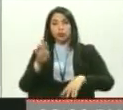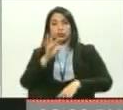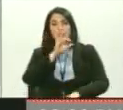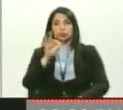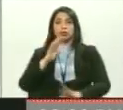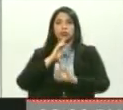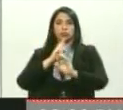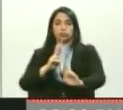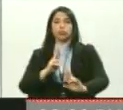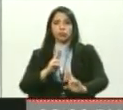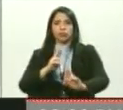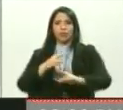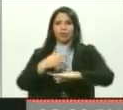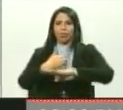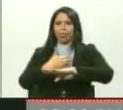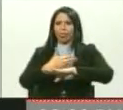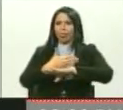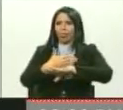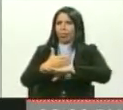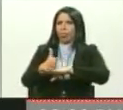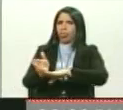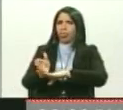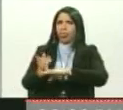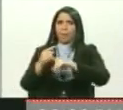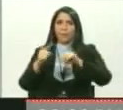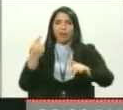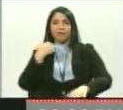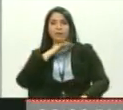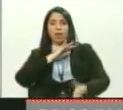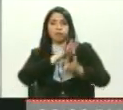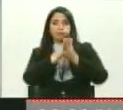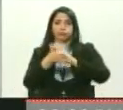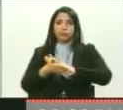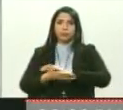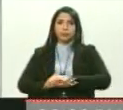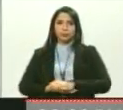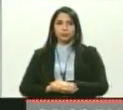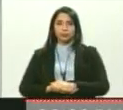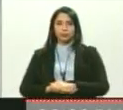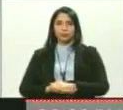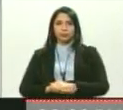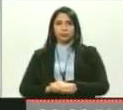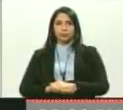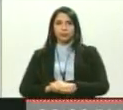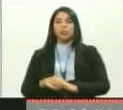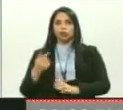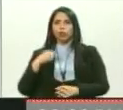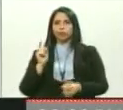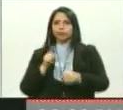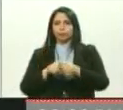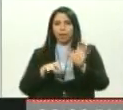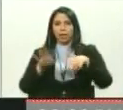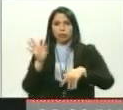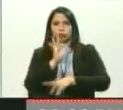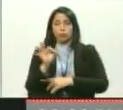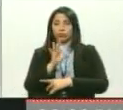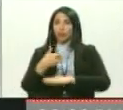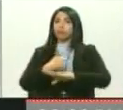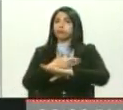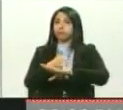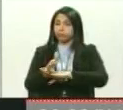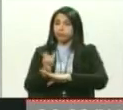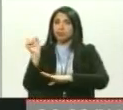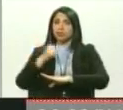14% dice, va a tardar mucho para que la pandemia pase. Yo me anoto en ese 14%. Va a tardar su